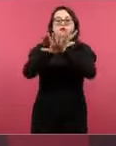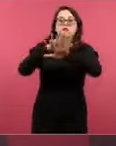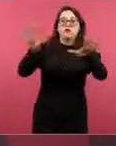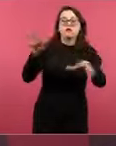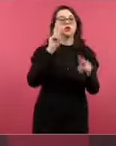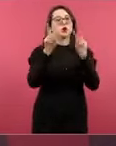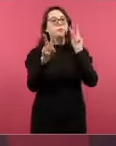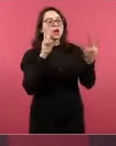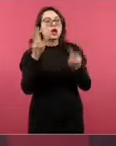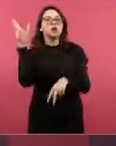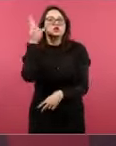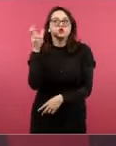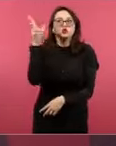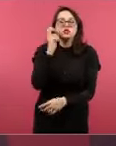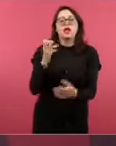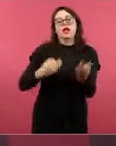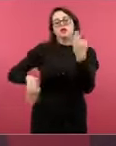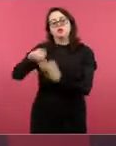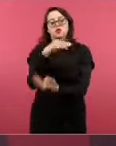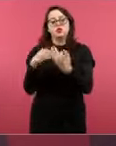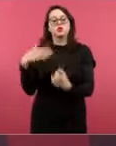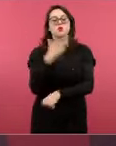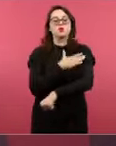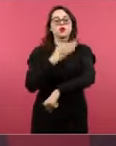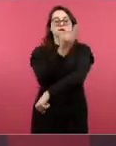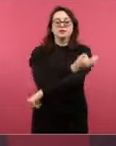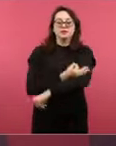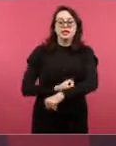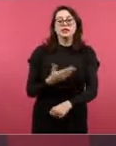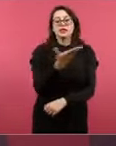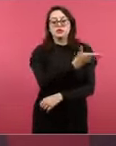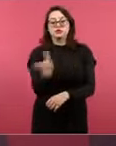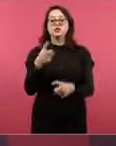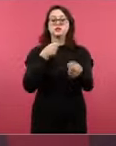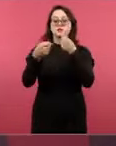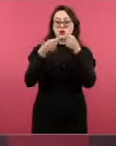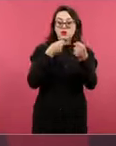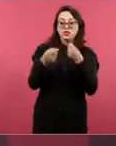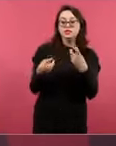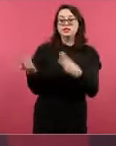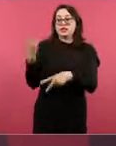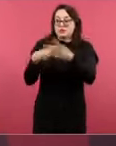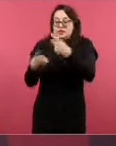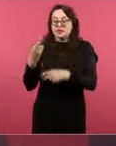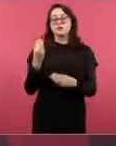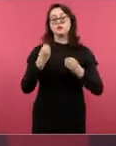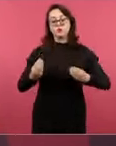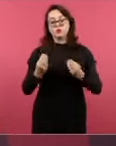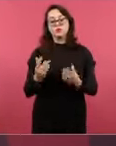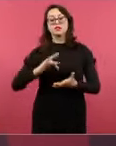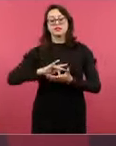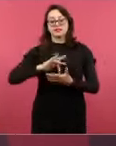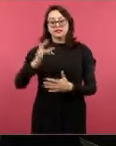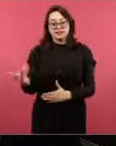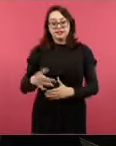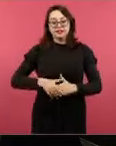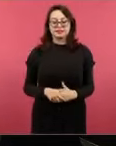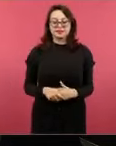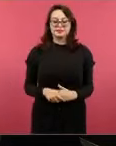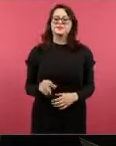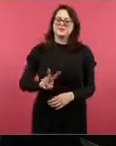de las redes sociales. Agradezco a los medios aquí presentes, ¿sí? Particularmente les agradezco, y de veras,